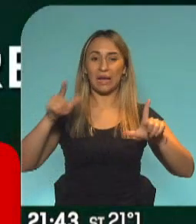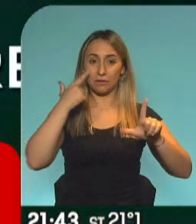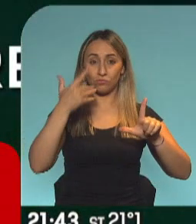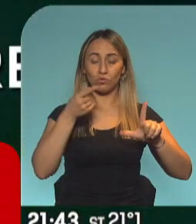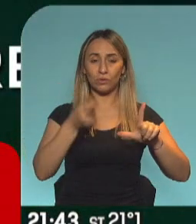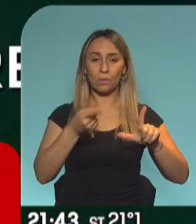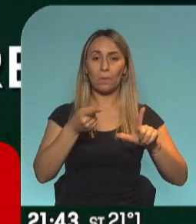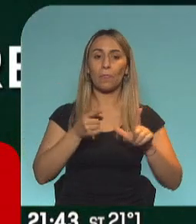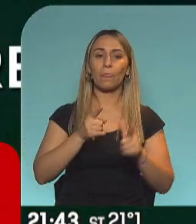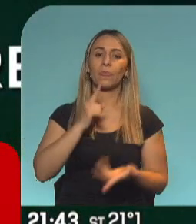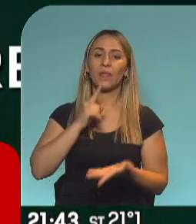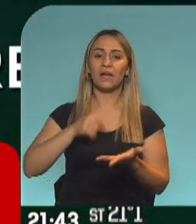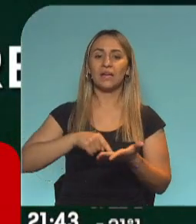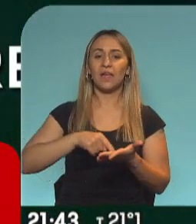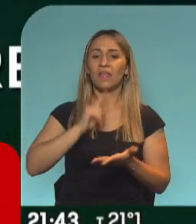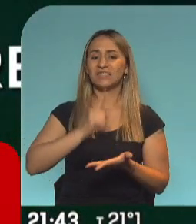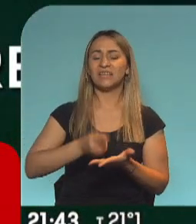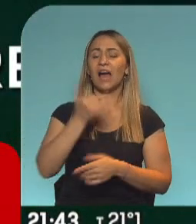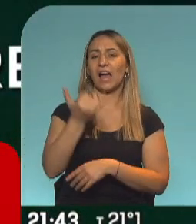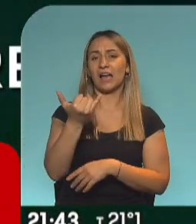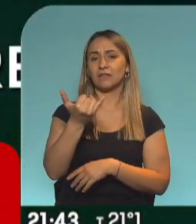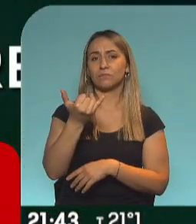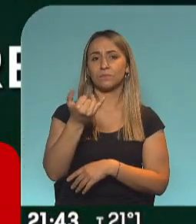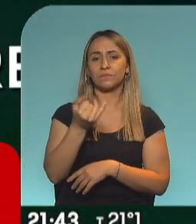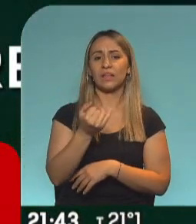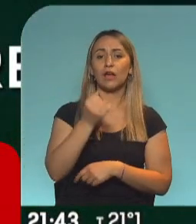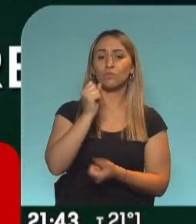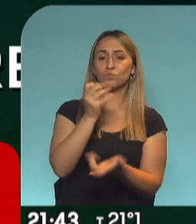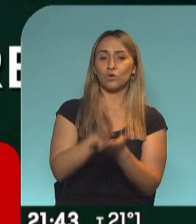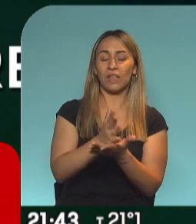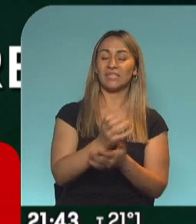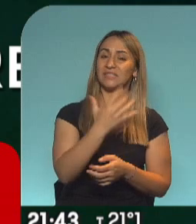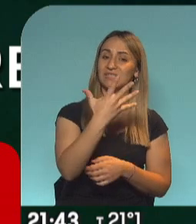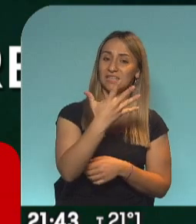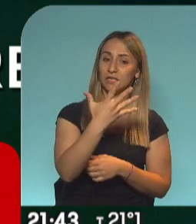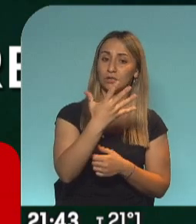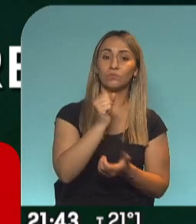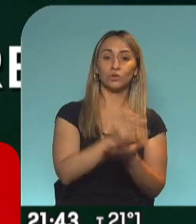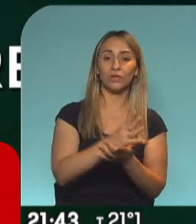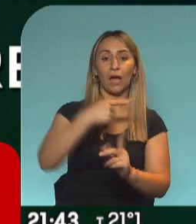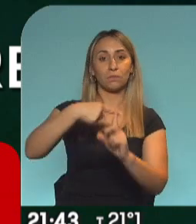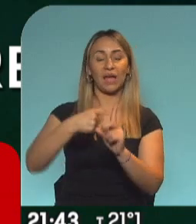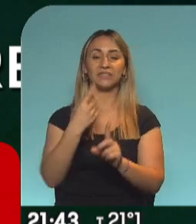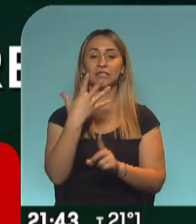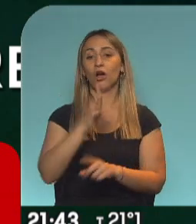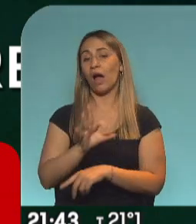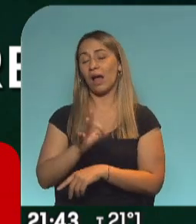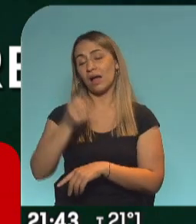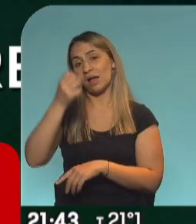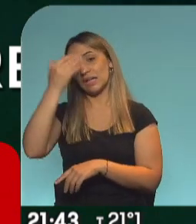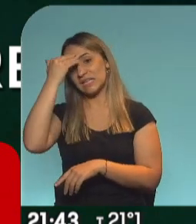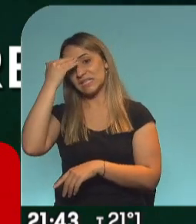una contravención que tiene como máximo una multa y de 5 a 15 días de arresto. Esto es lo peor que podría